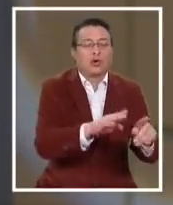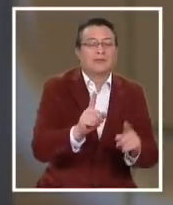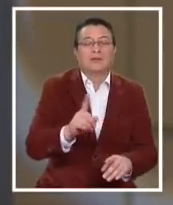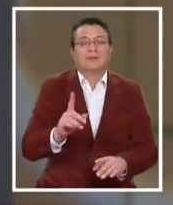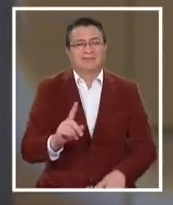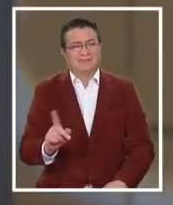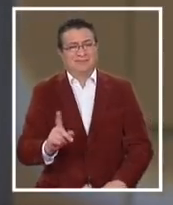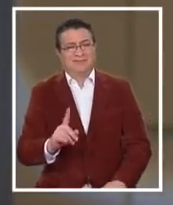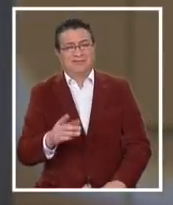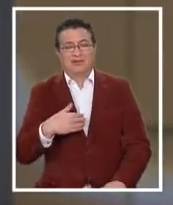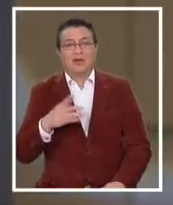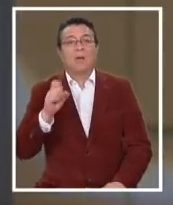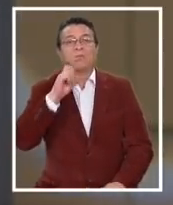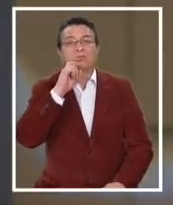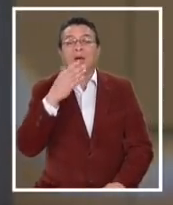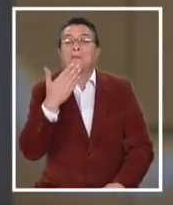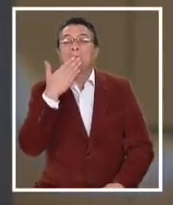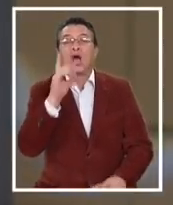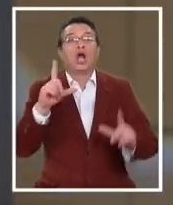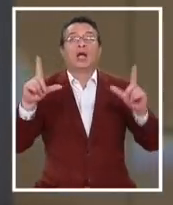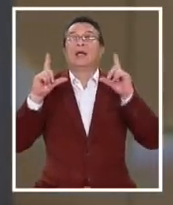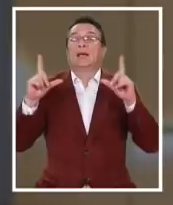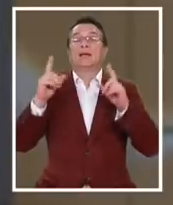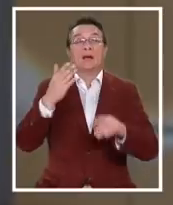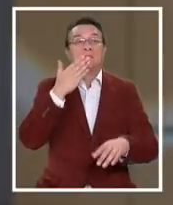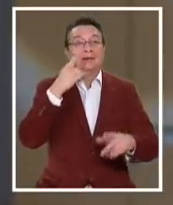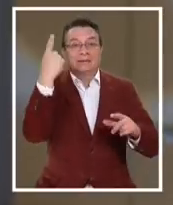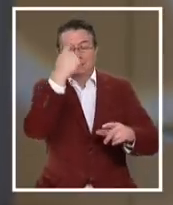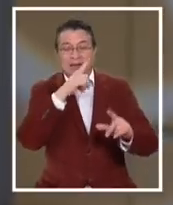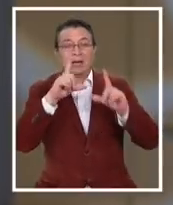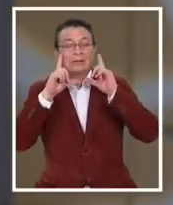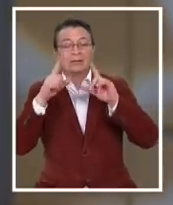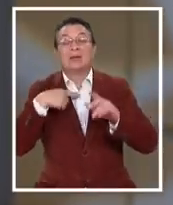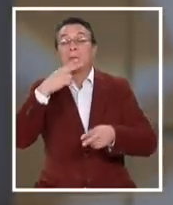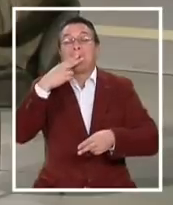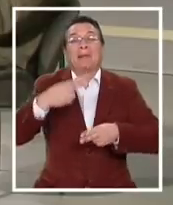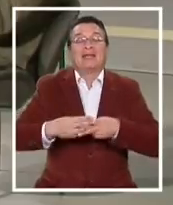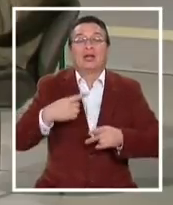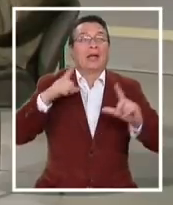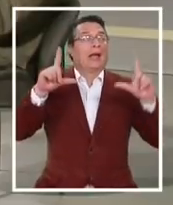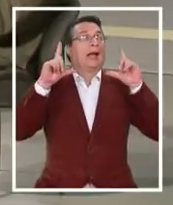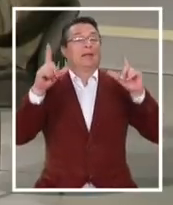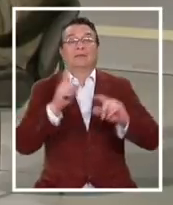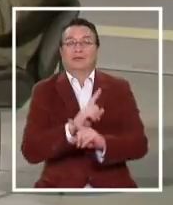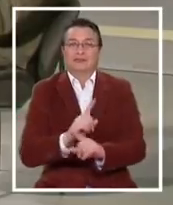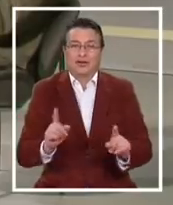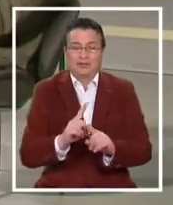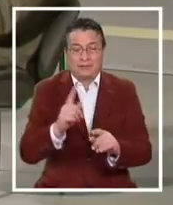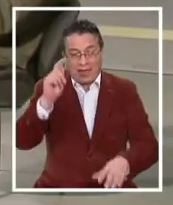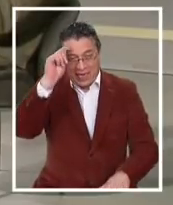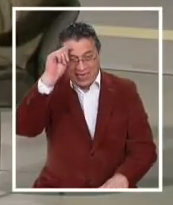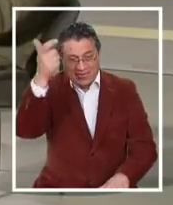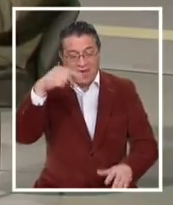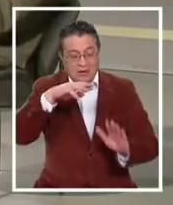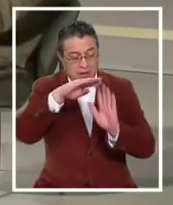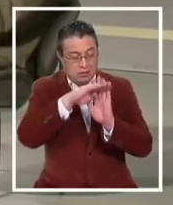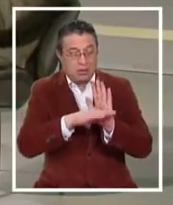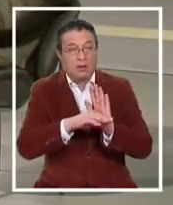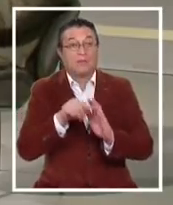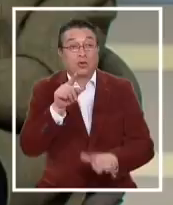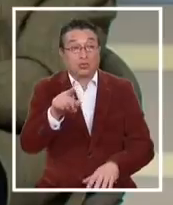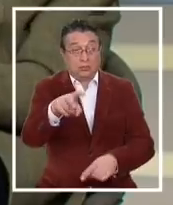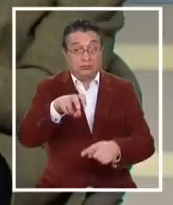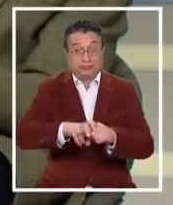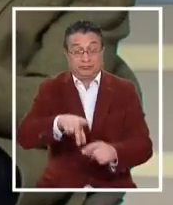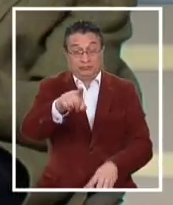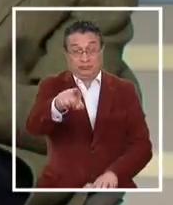que a otro, porque no se trata de quién sale mejor en la foto, no se trata de la cara ni del apellido. No, pero por ejemplo... Se trata de las ideas y del proyecto colectivo. Sentado aquí mismo en